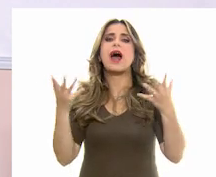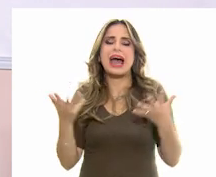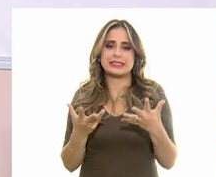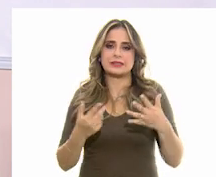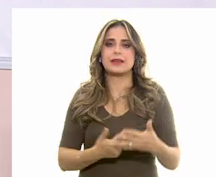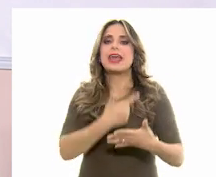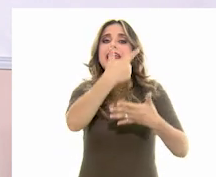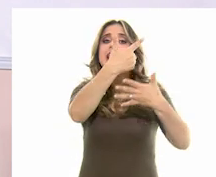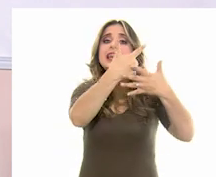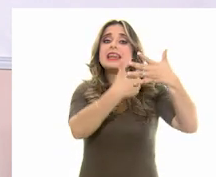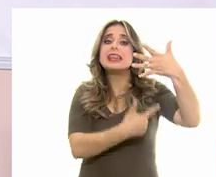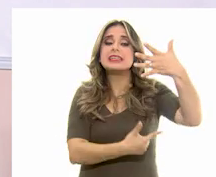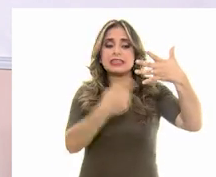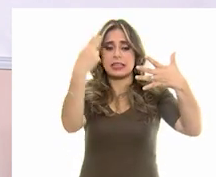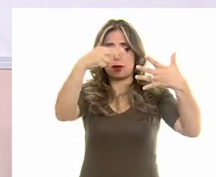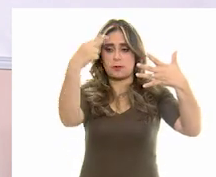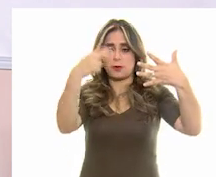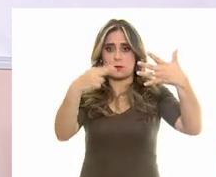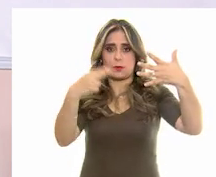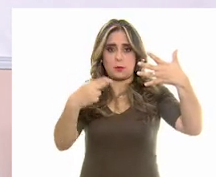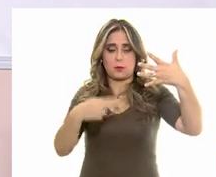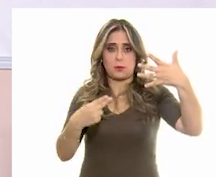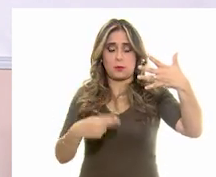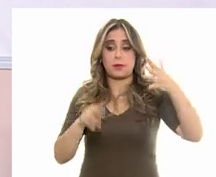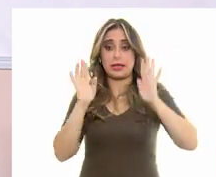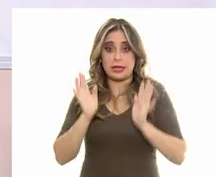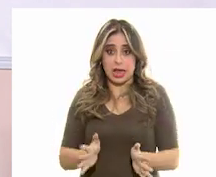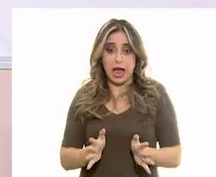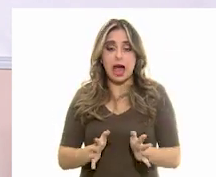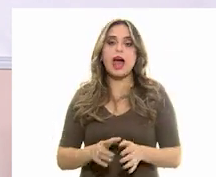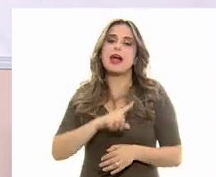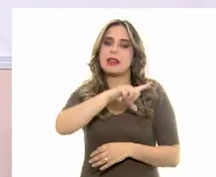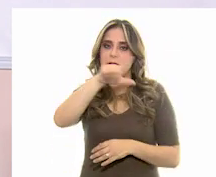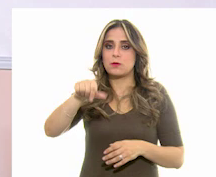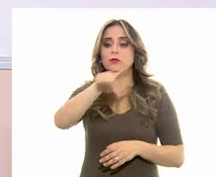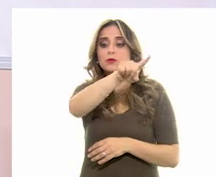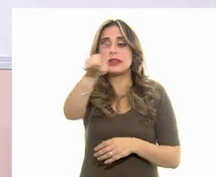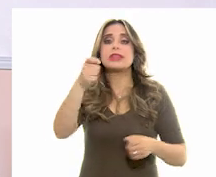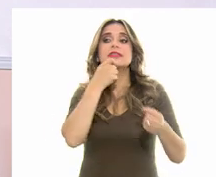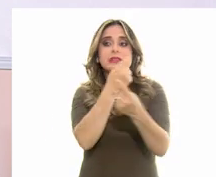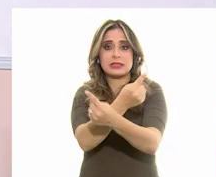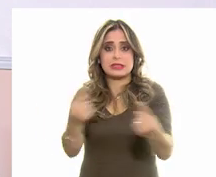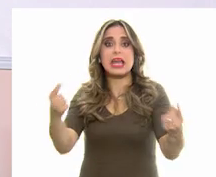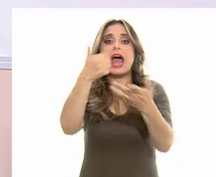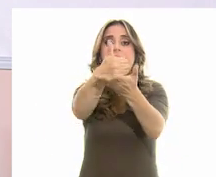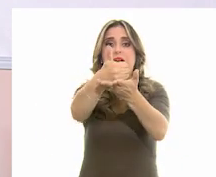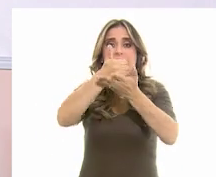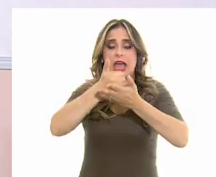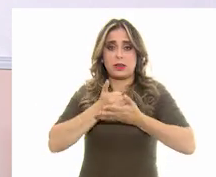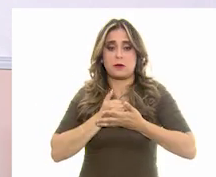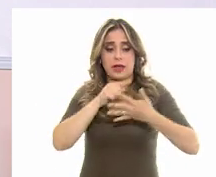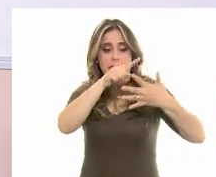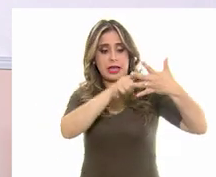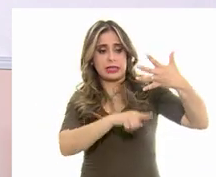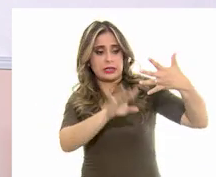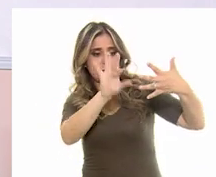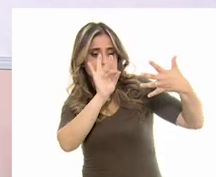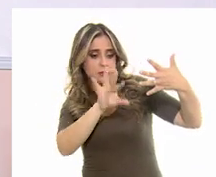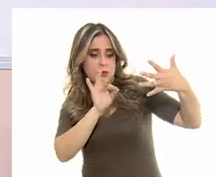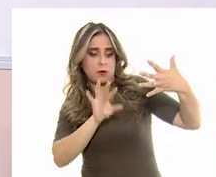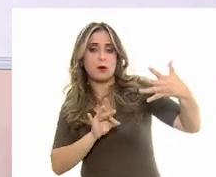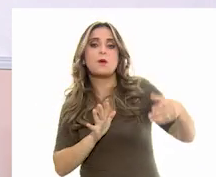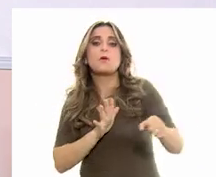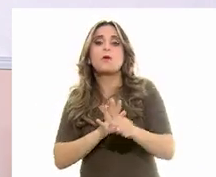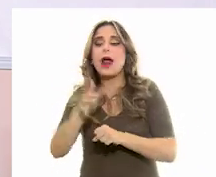de nombres y después vamos a elegir, nuestros niños nos van a ayudar a elegir cuál va a ser el elegido para